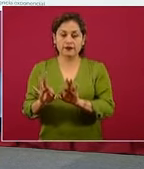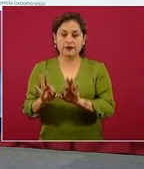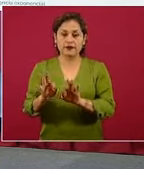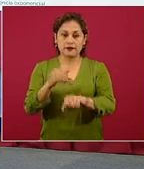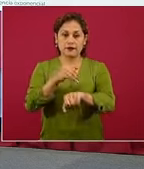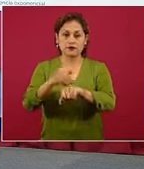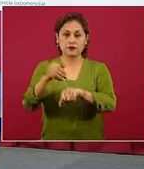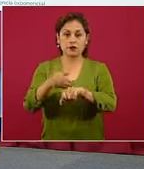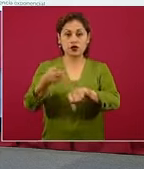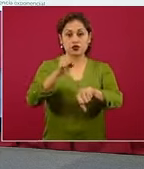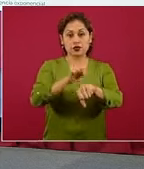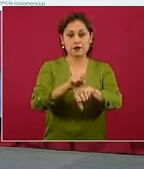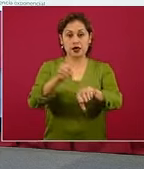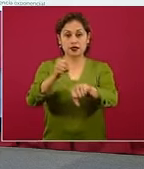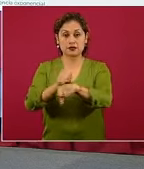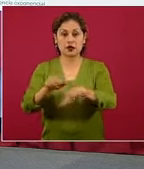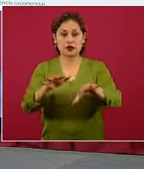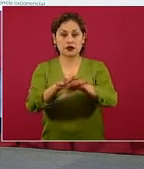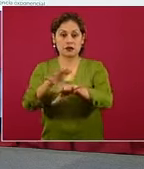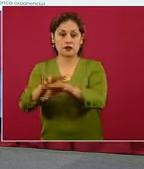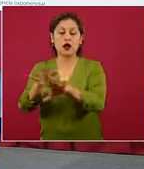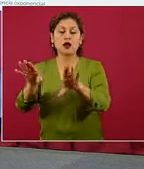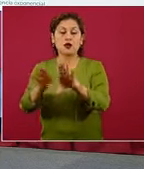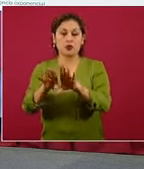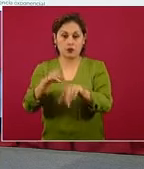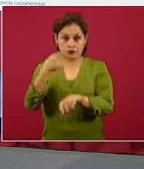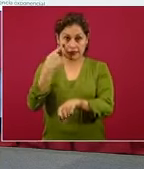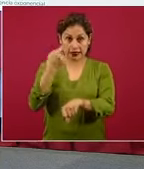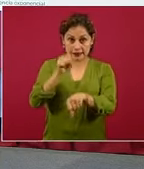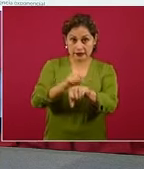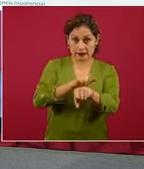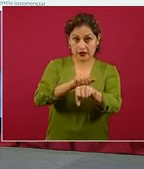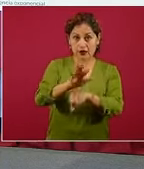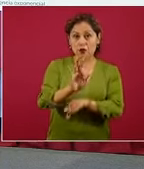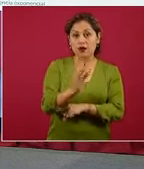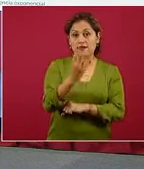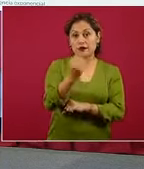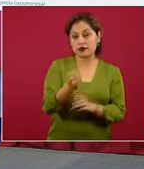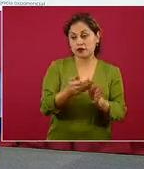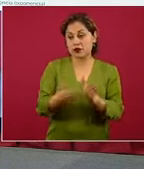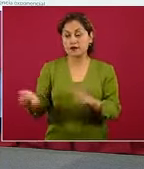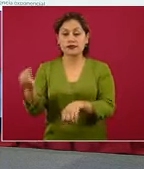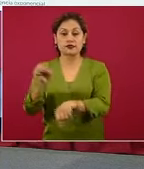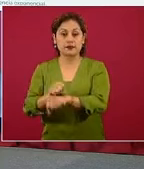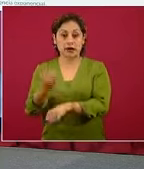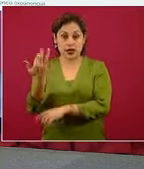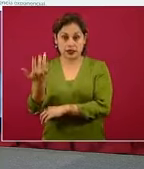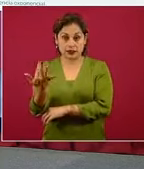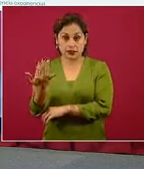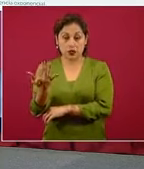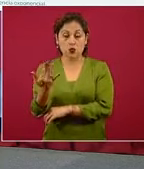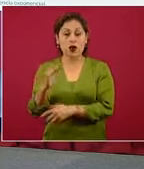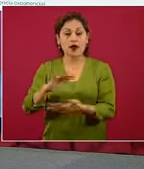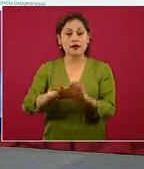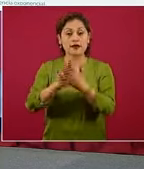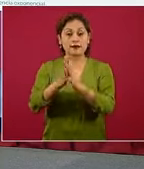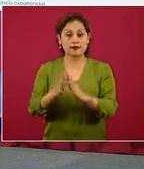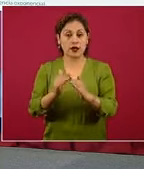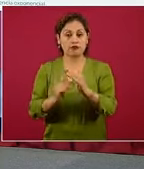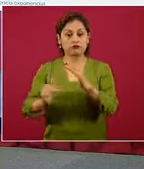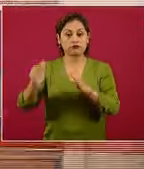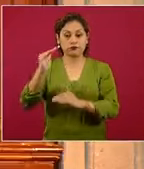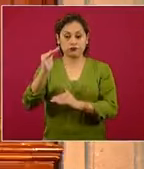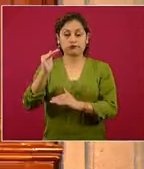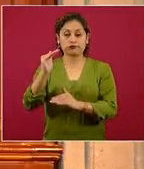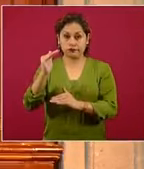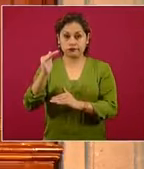semanales. Para efectos del cambio entre la semana 49 y 50 tenemos un cambio positivo, es decir, un incremento